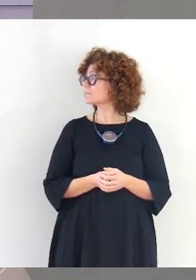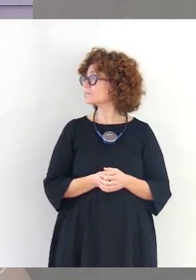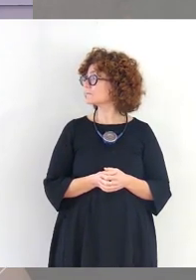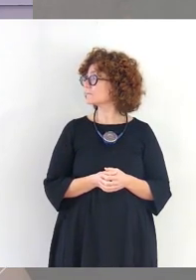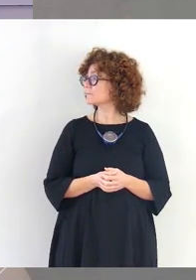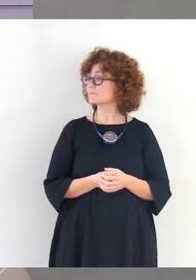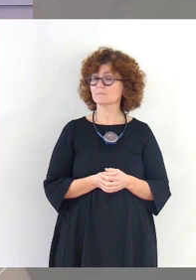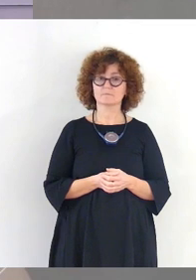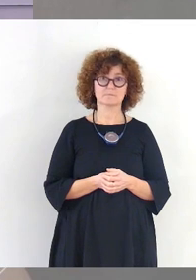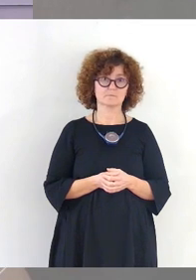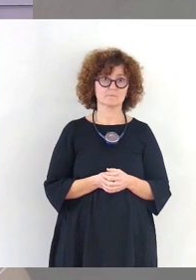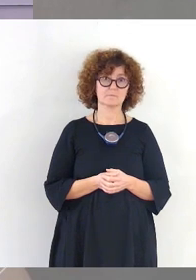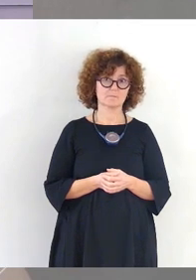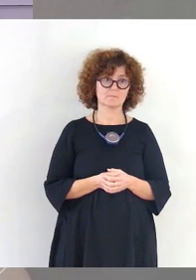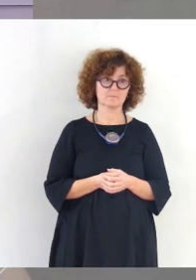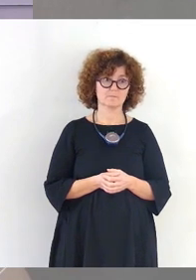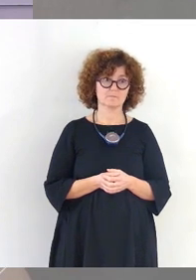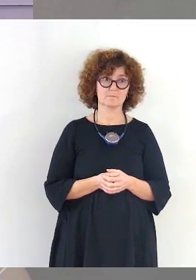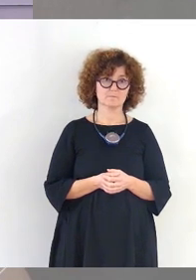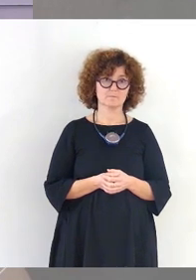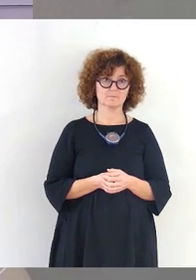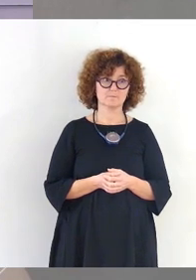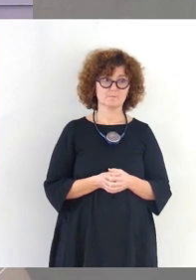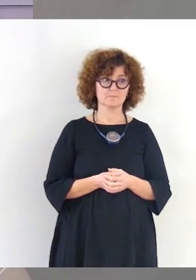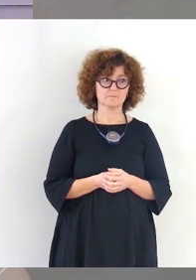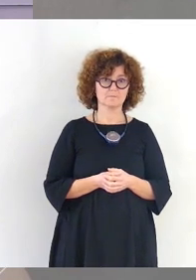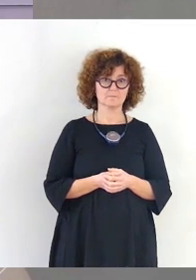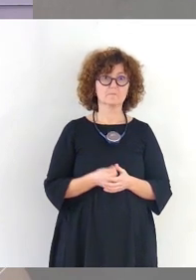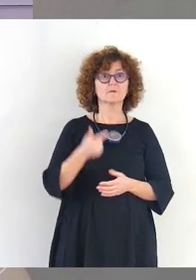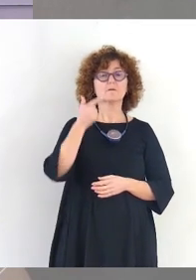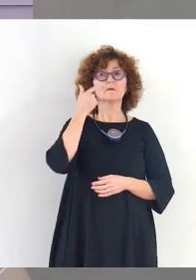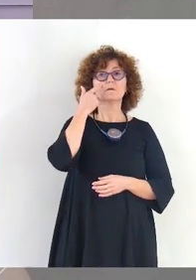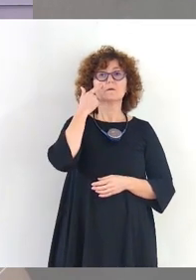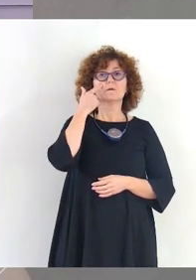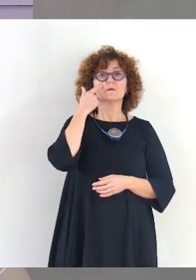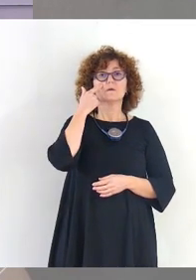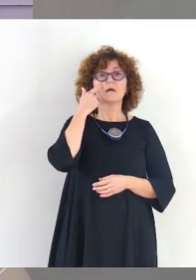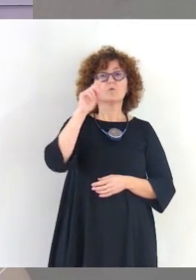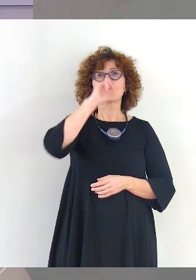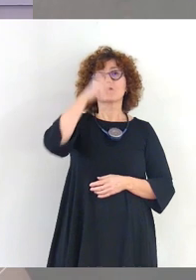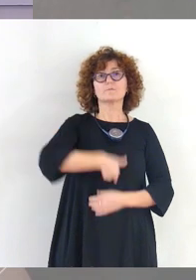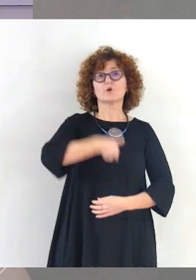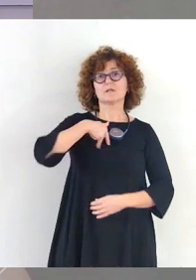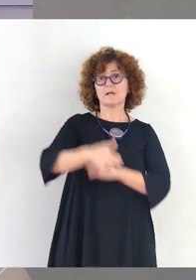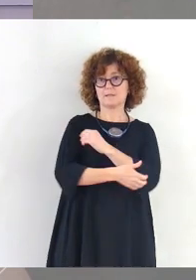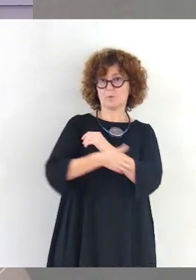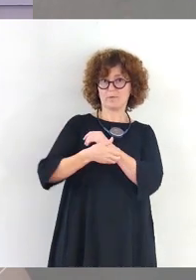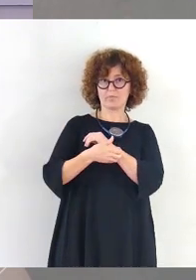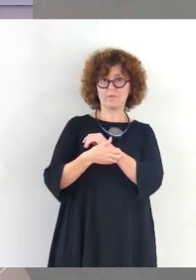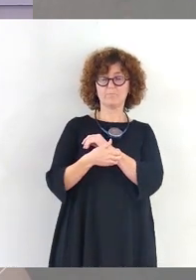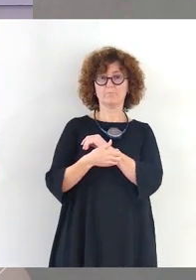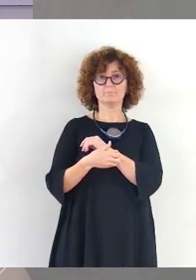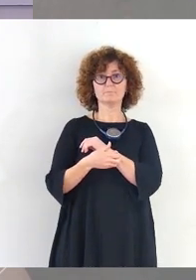realidad hay una manera global de considerar la pobreza y la pobreza tiene una